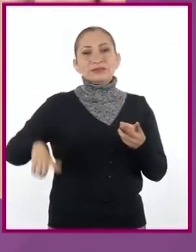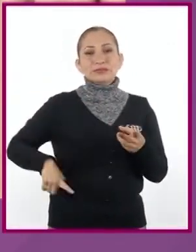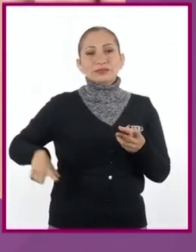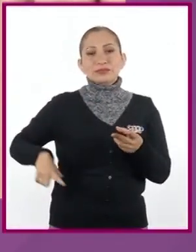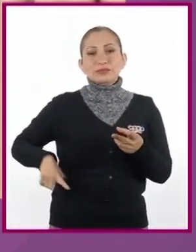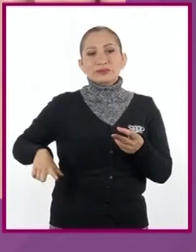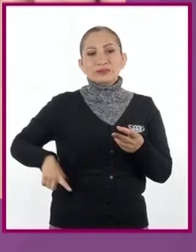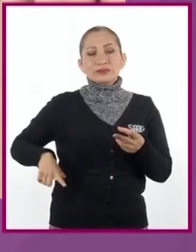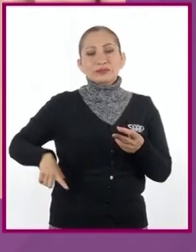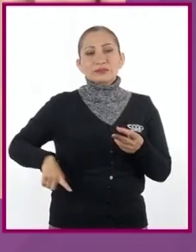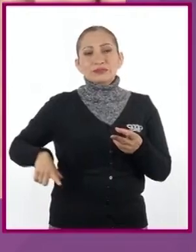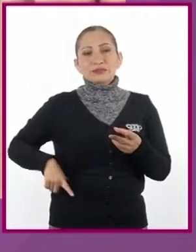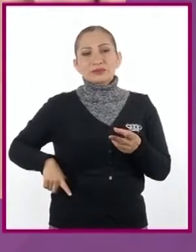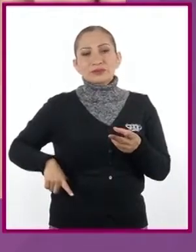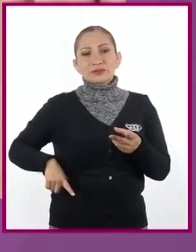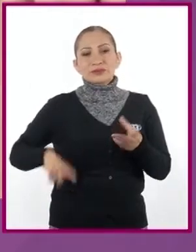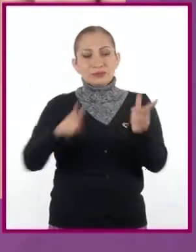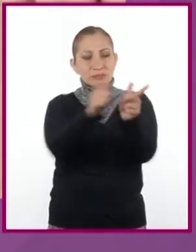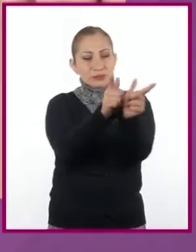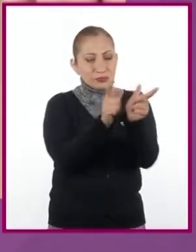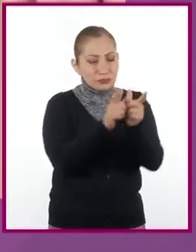gobierno colectivo,